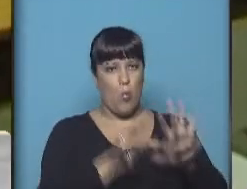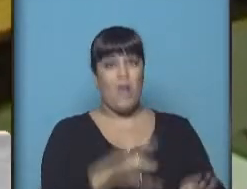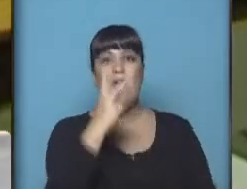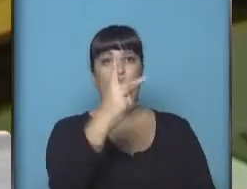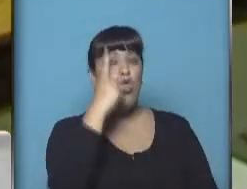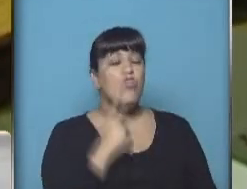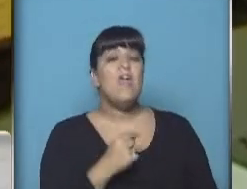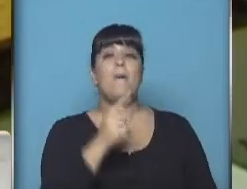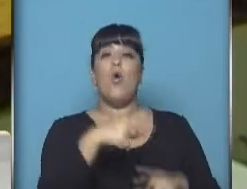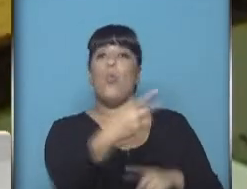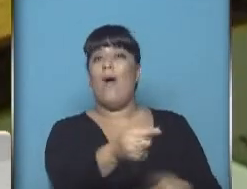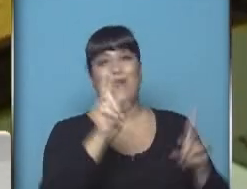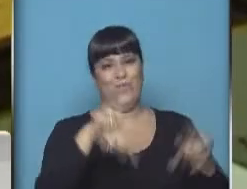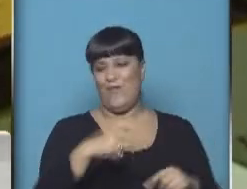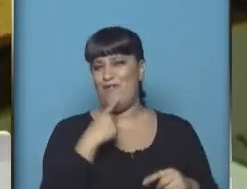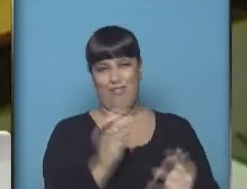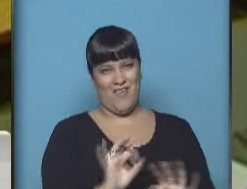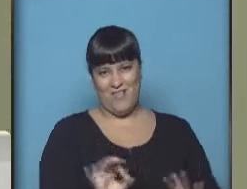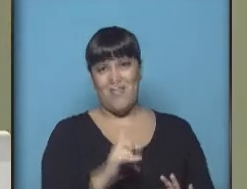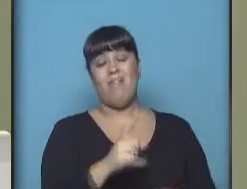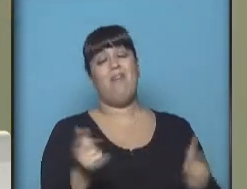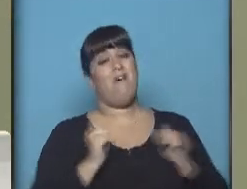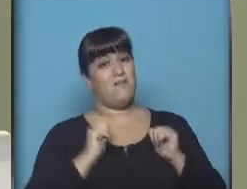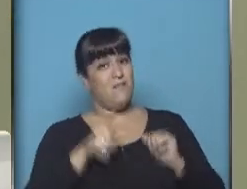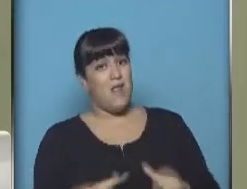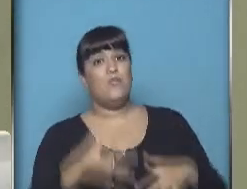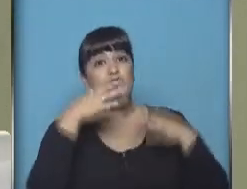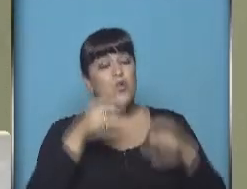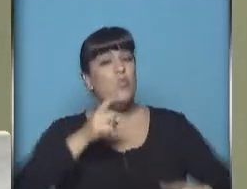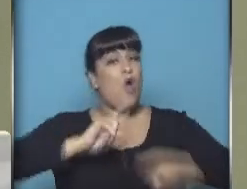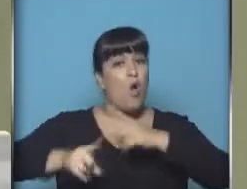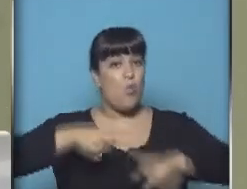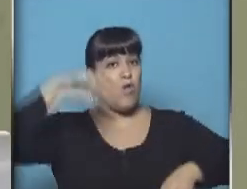no dijeron cuándo estaría prevista, así que esperamos que se dé el